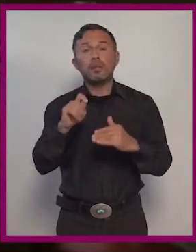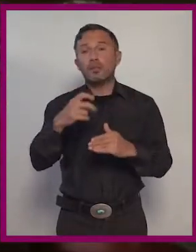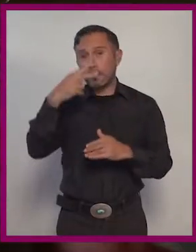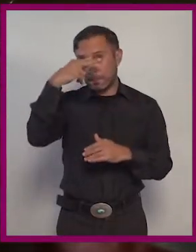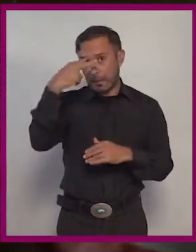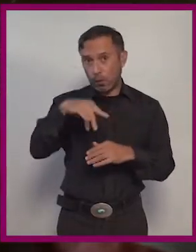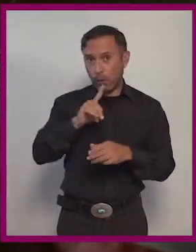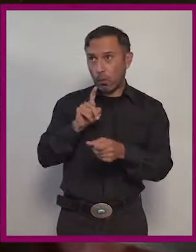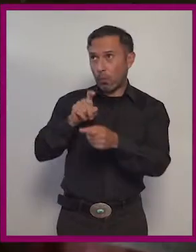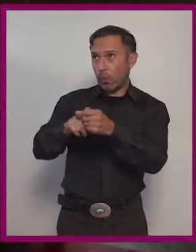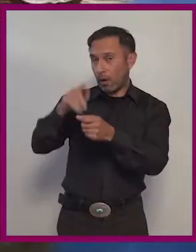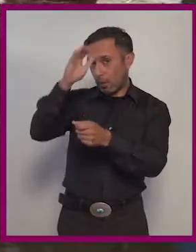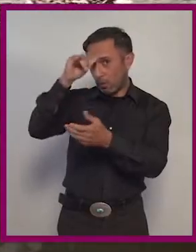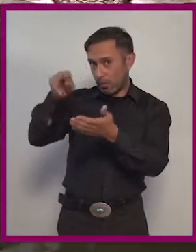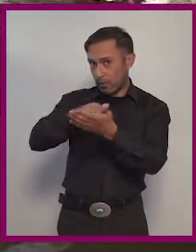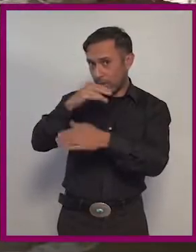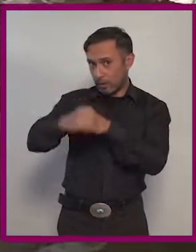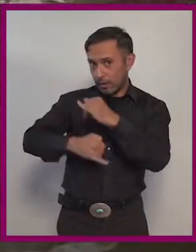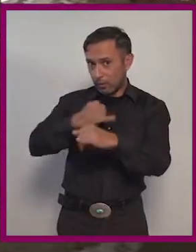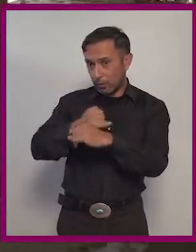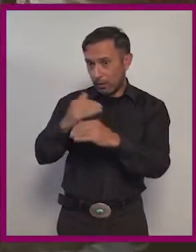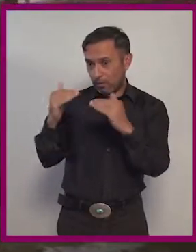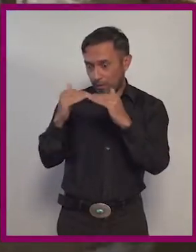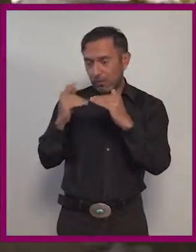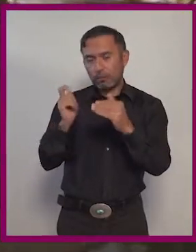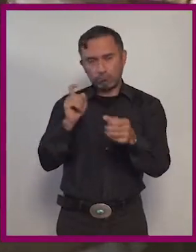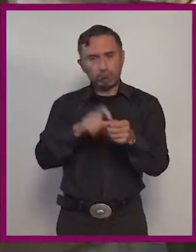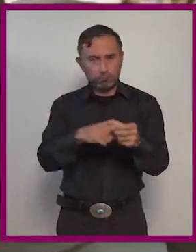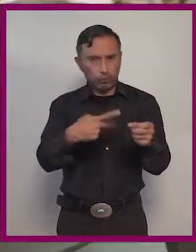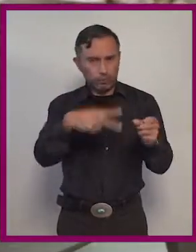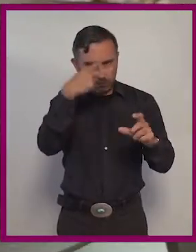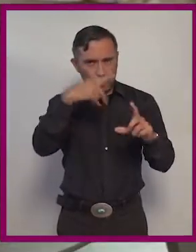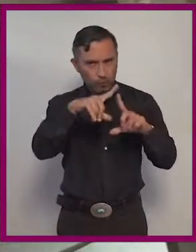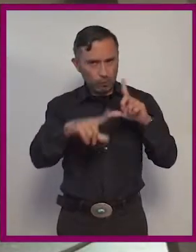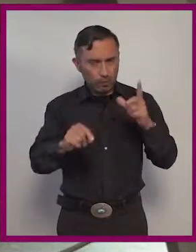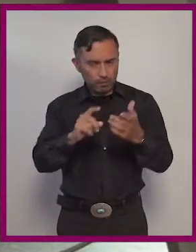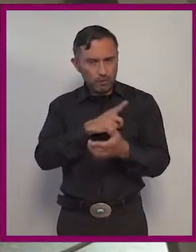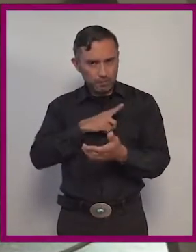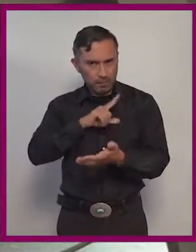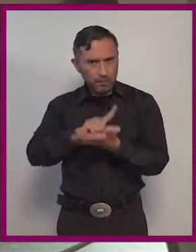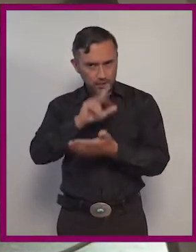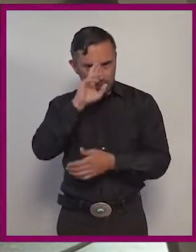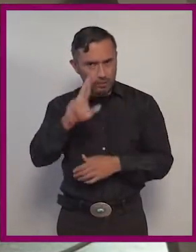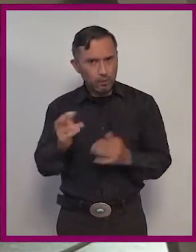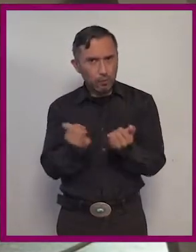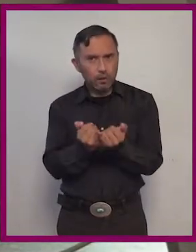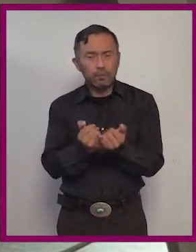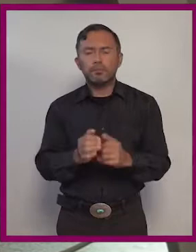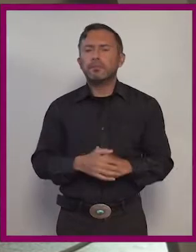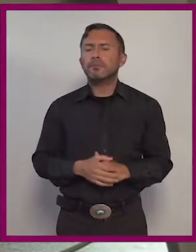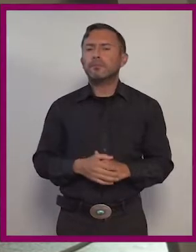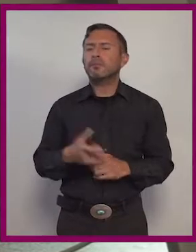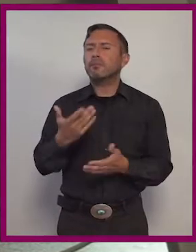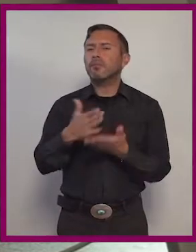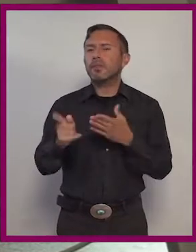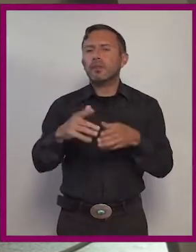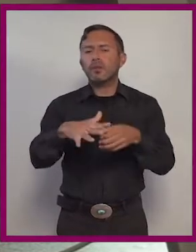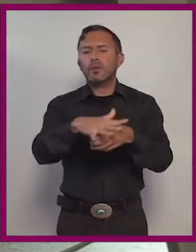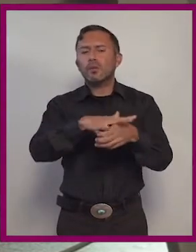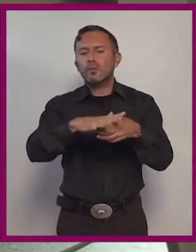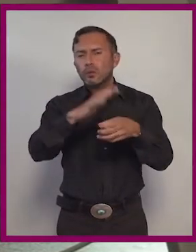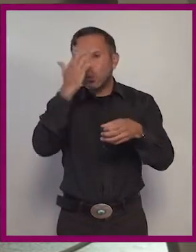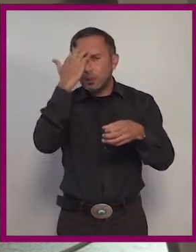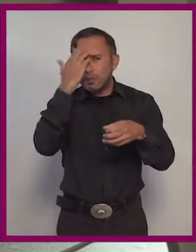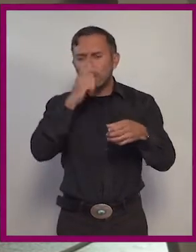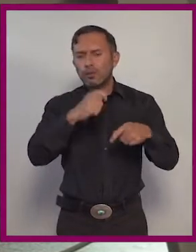nuestro país forma parte de nuestra legislación nacional. ¿En qué situación se encuentran los saberes y conocimientos locales en el